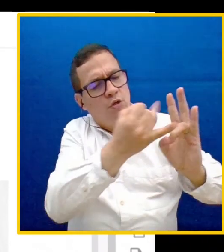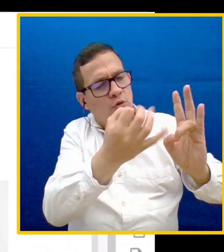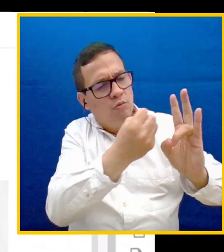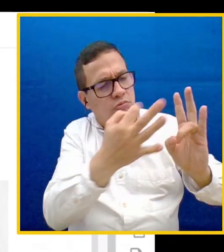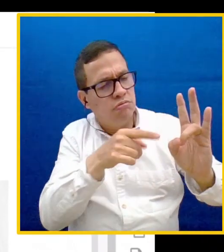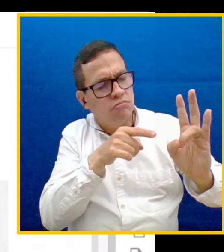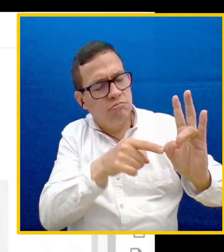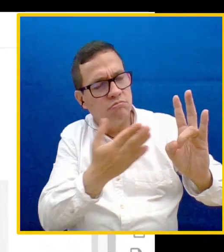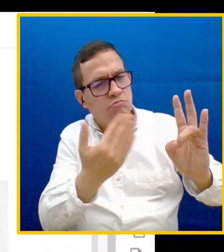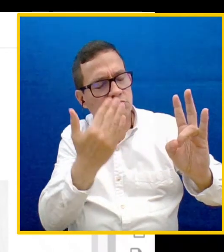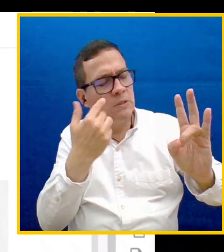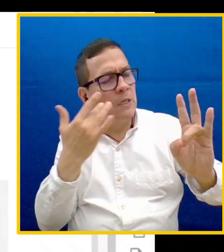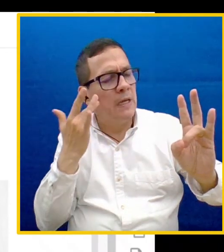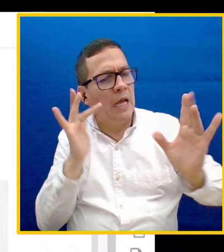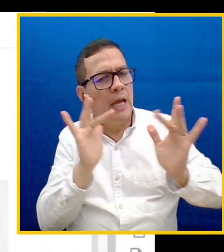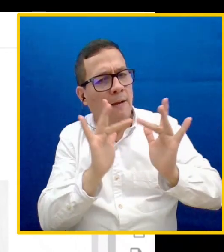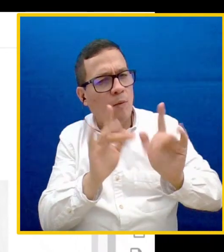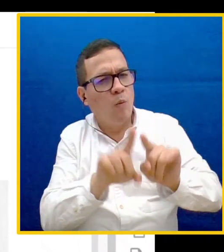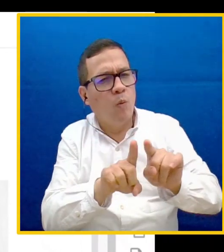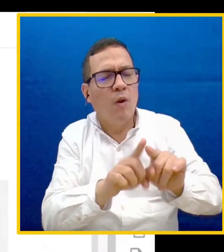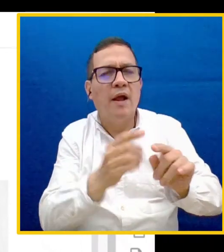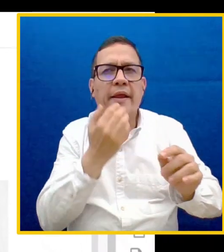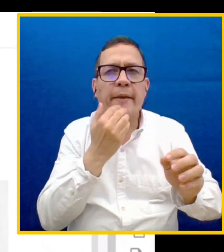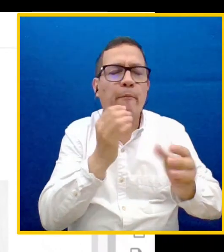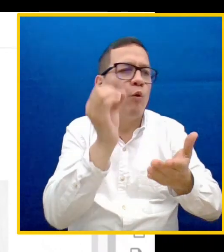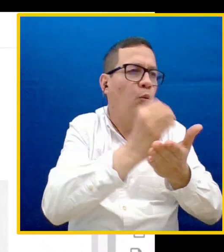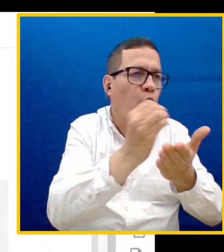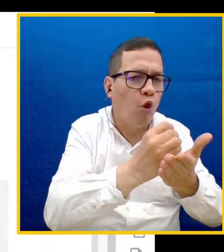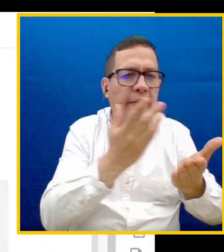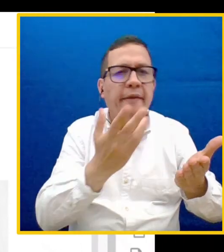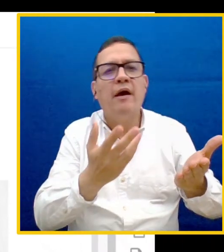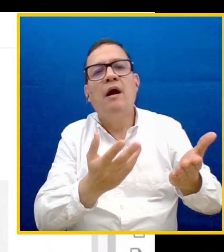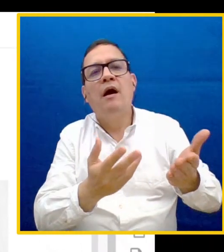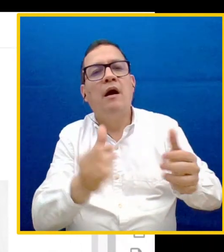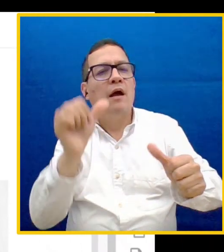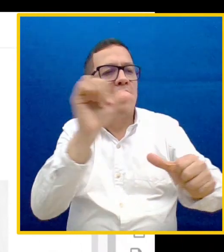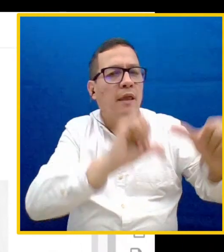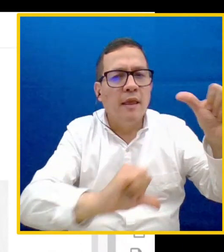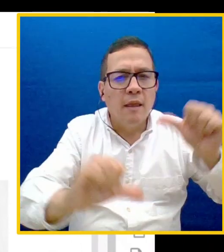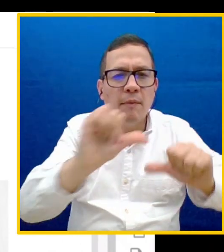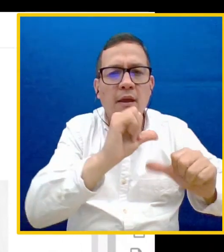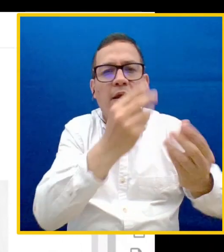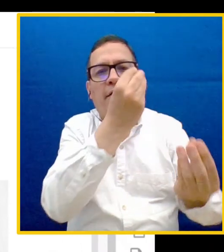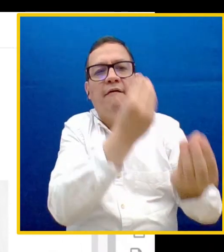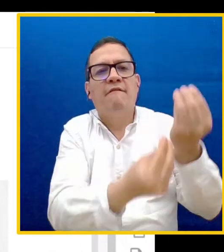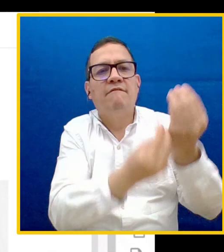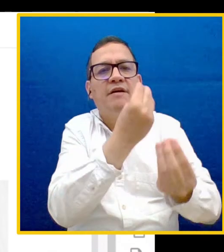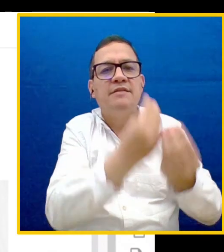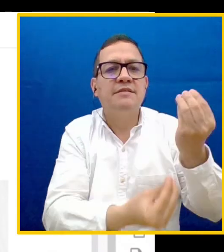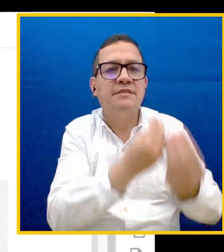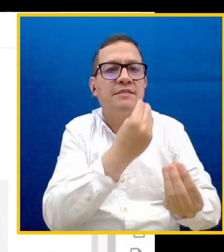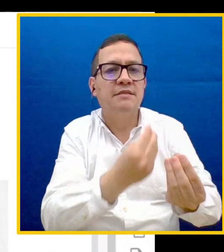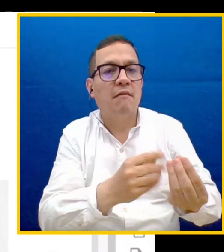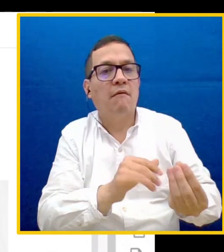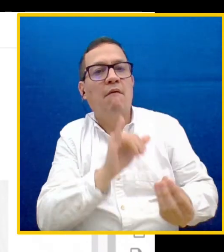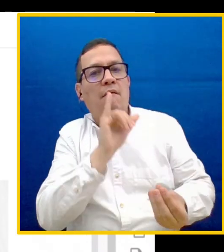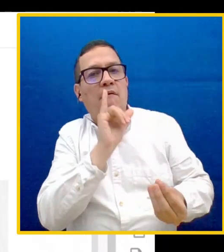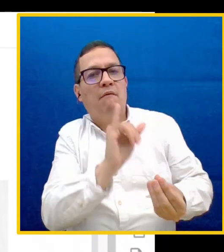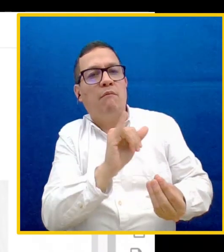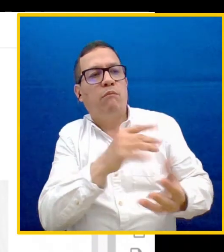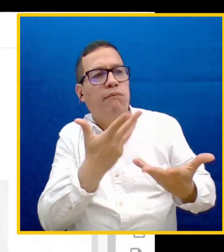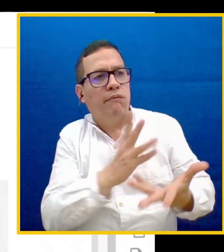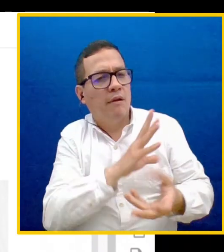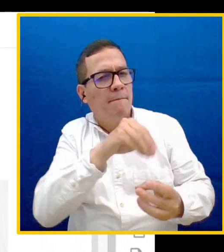son empleadas por disciplinas como la biología, la química y la física. Por consiguiente,